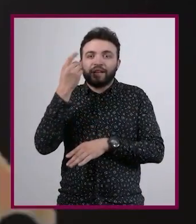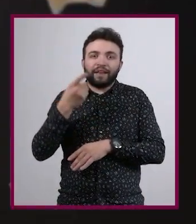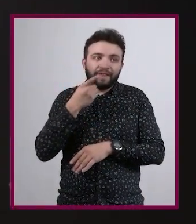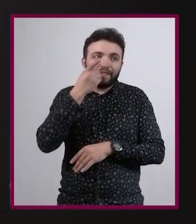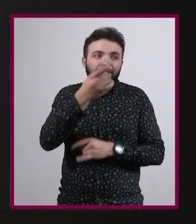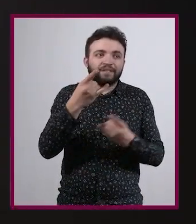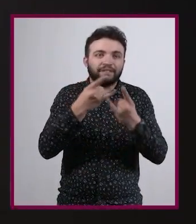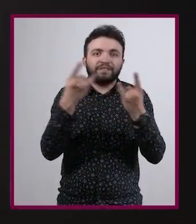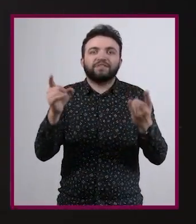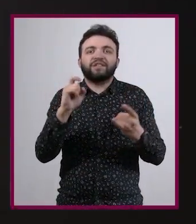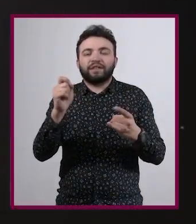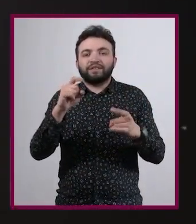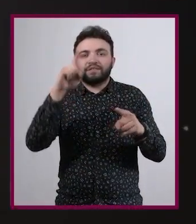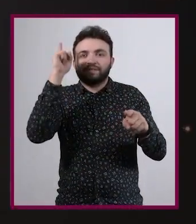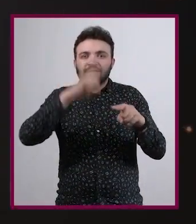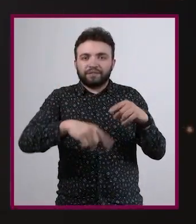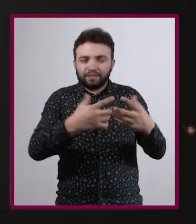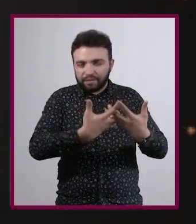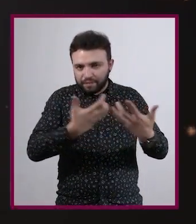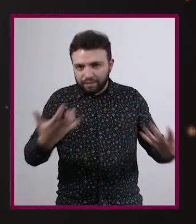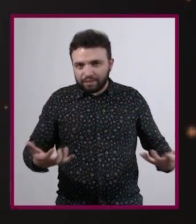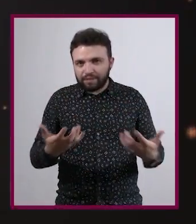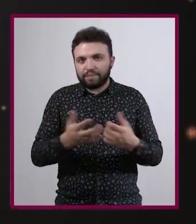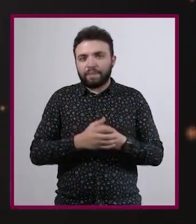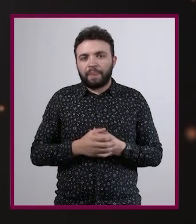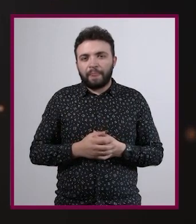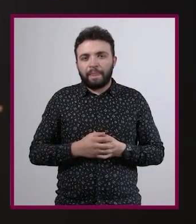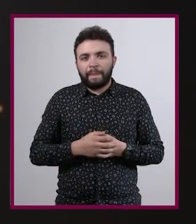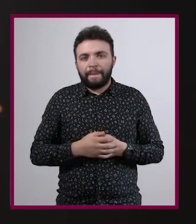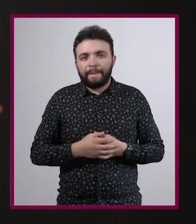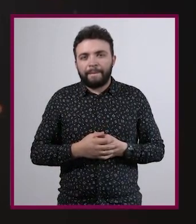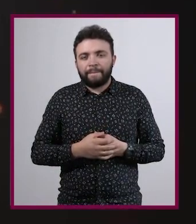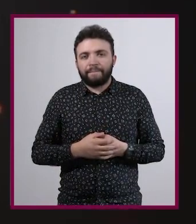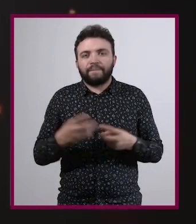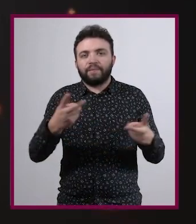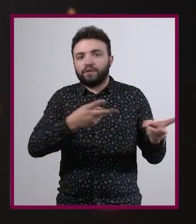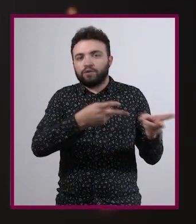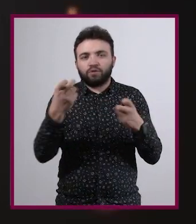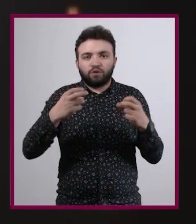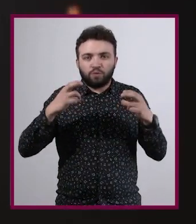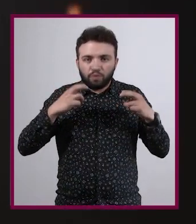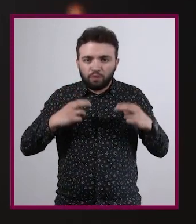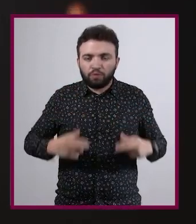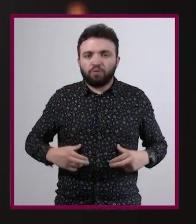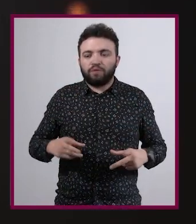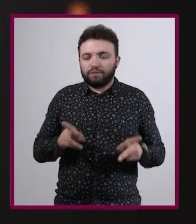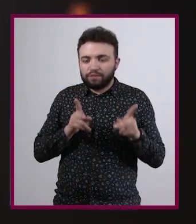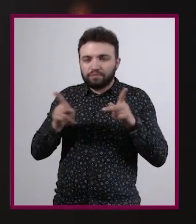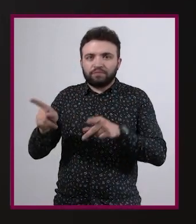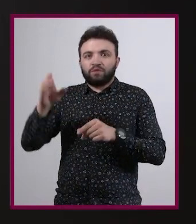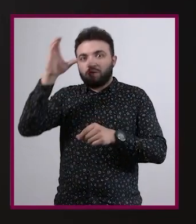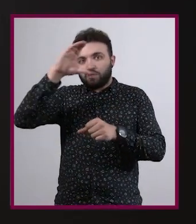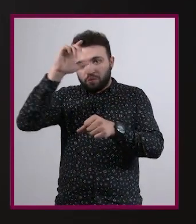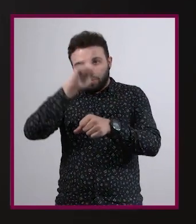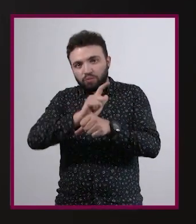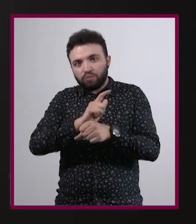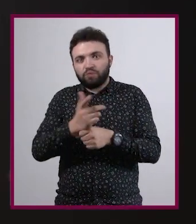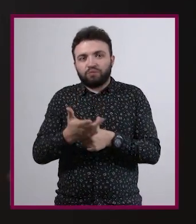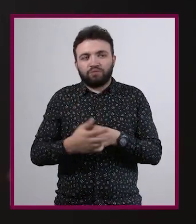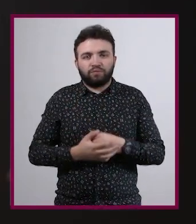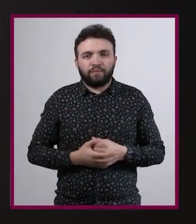historias de despojo, de robo de cuerpos, de culturas y de tierras.